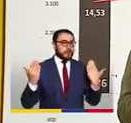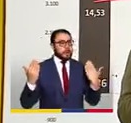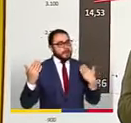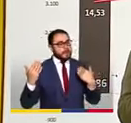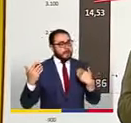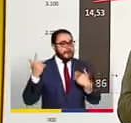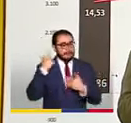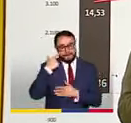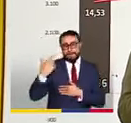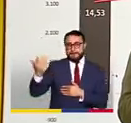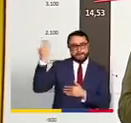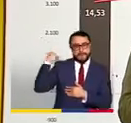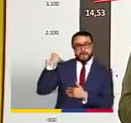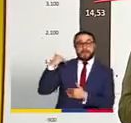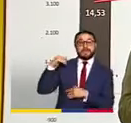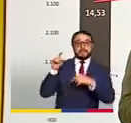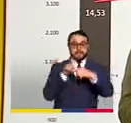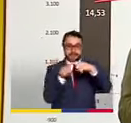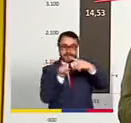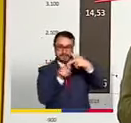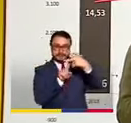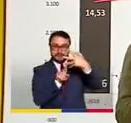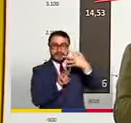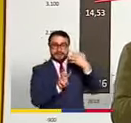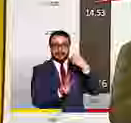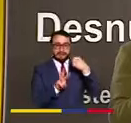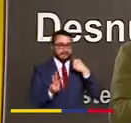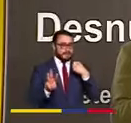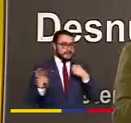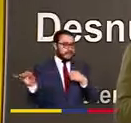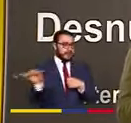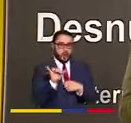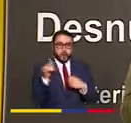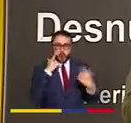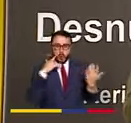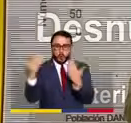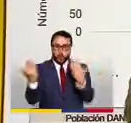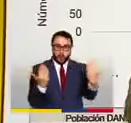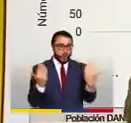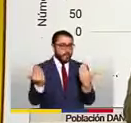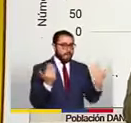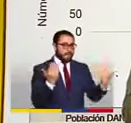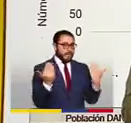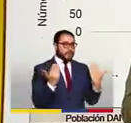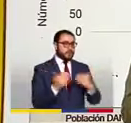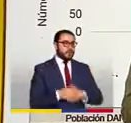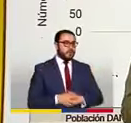anteriores, semana 33, vamos entonces a explorar. Ay,